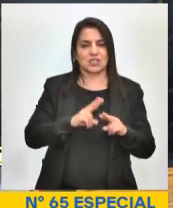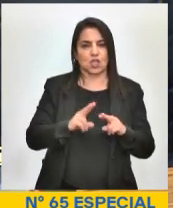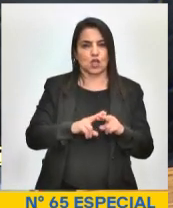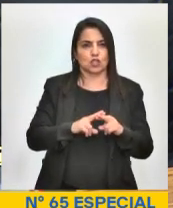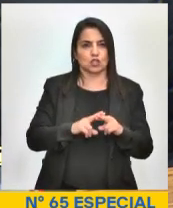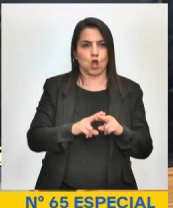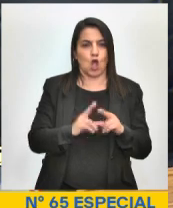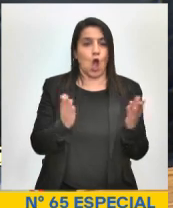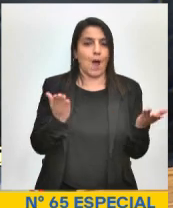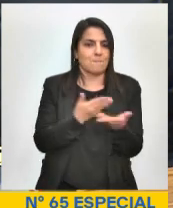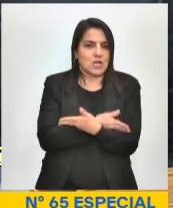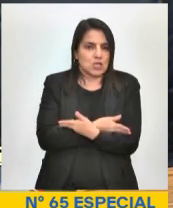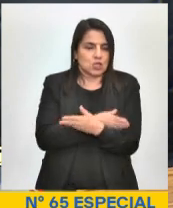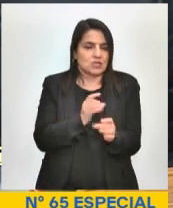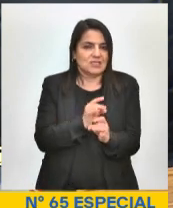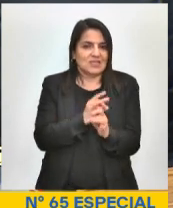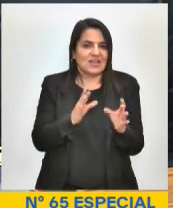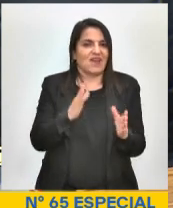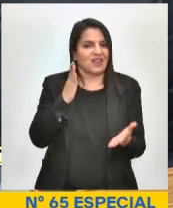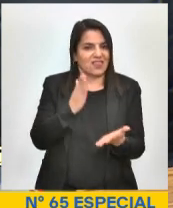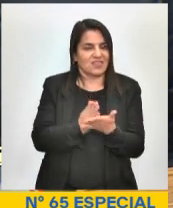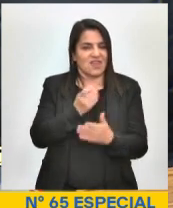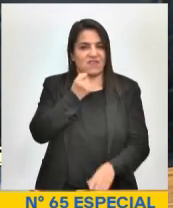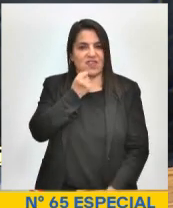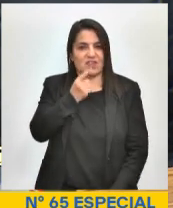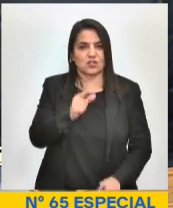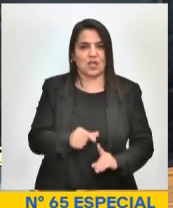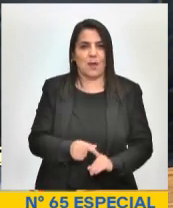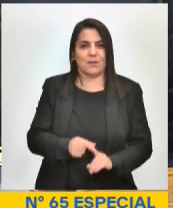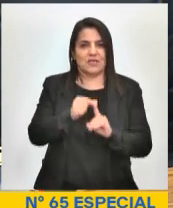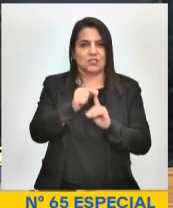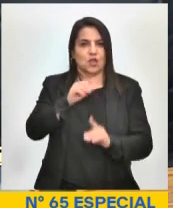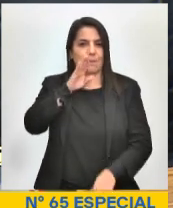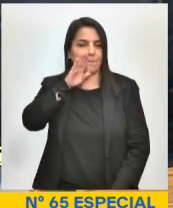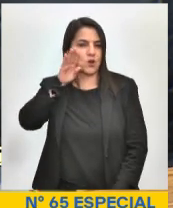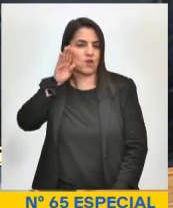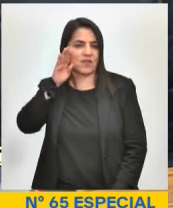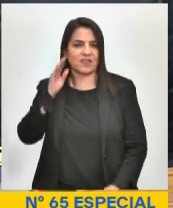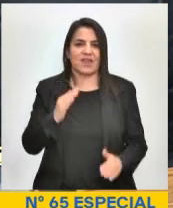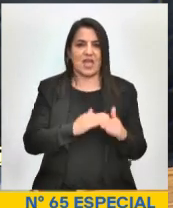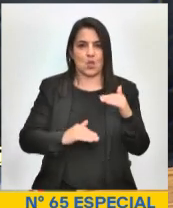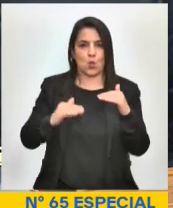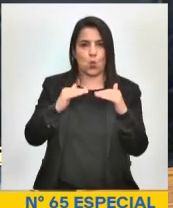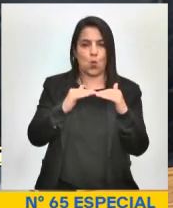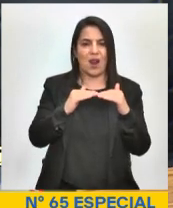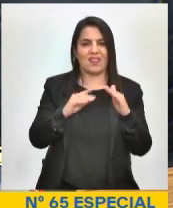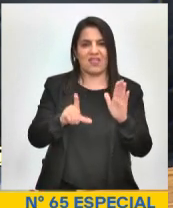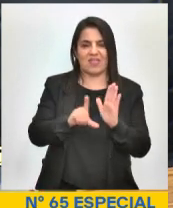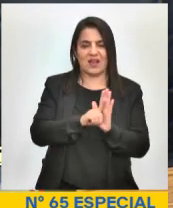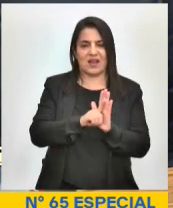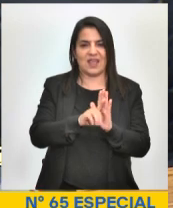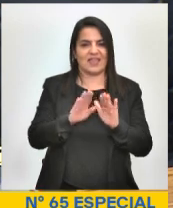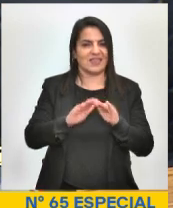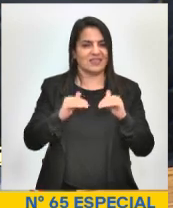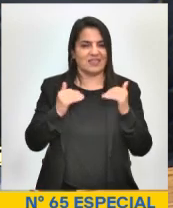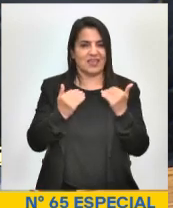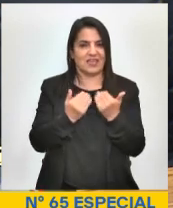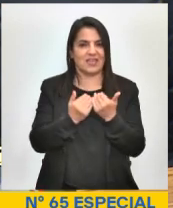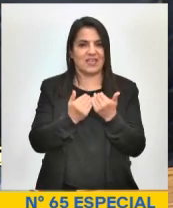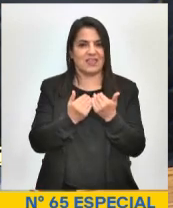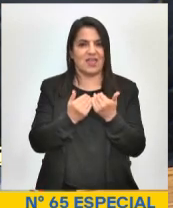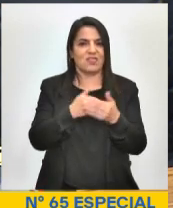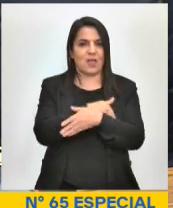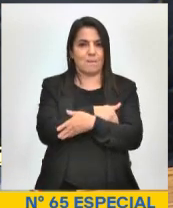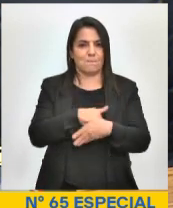graves que imponen un deber de denuncia en razón de los principios de probidad, igualdad ante la ley, integridad e imparcialidad, más